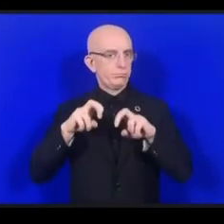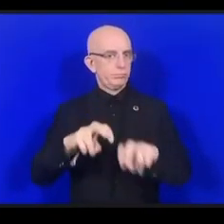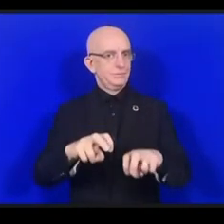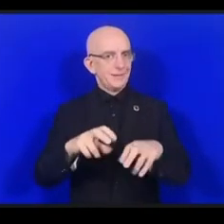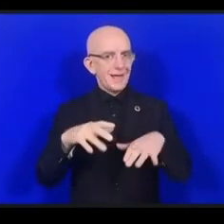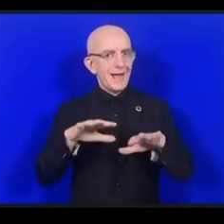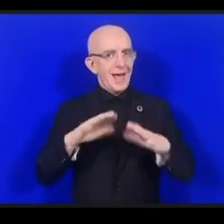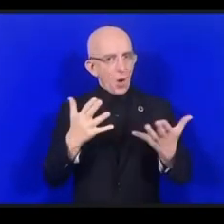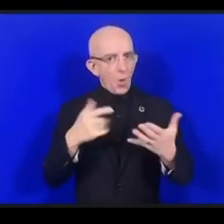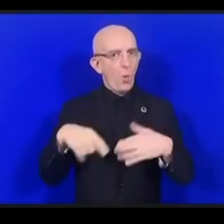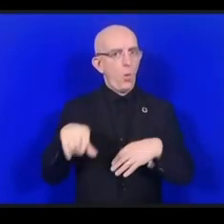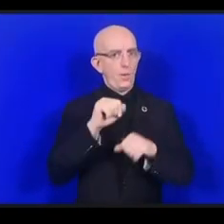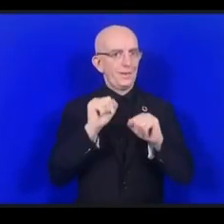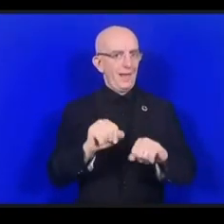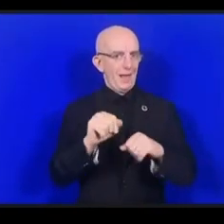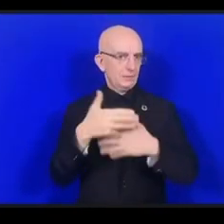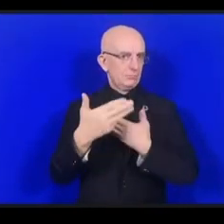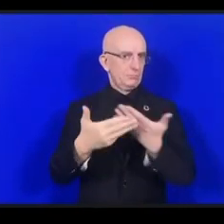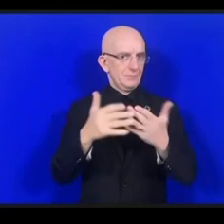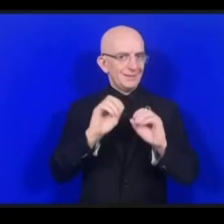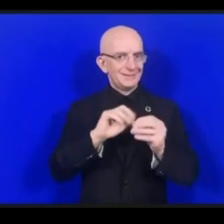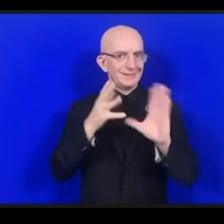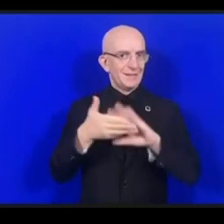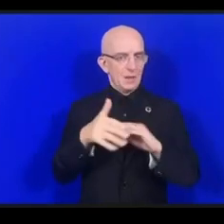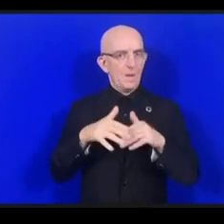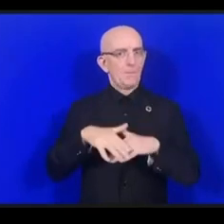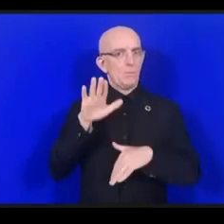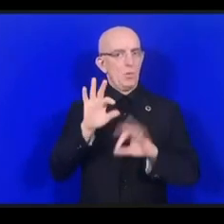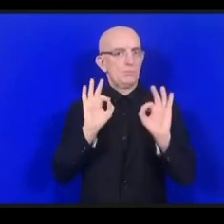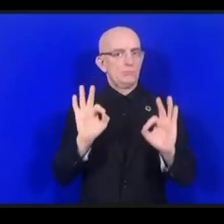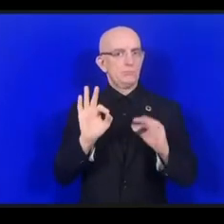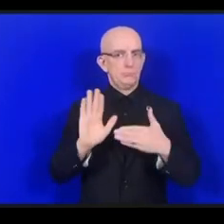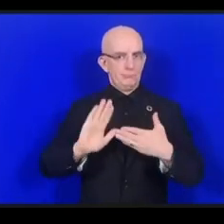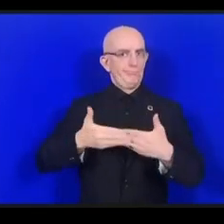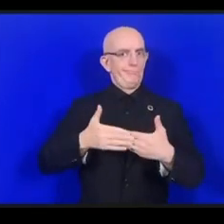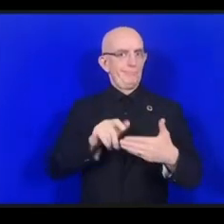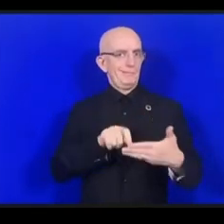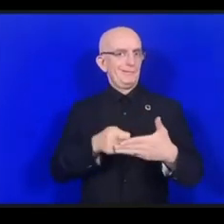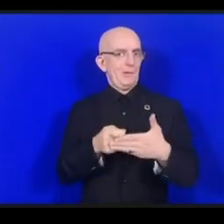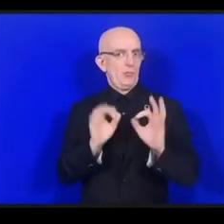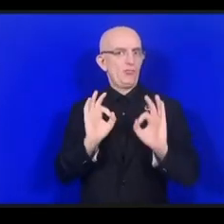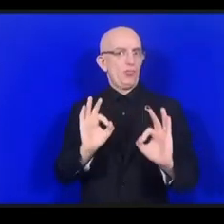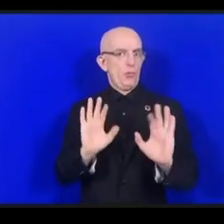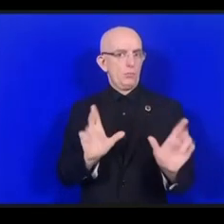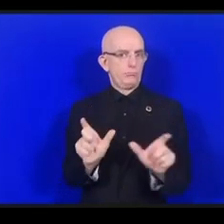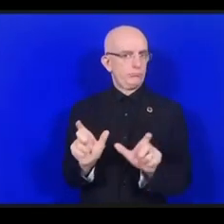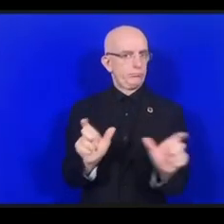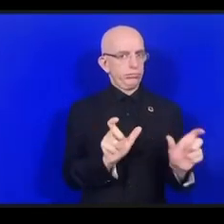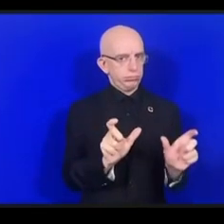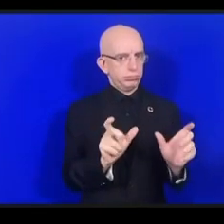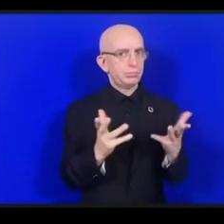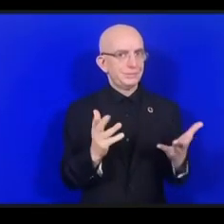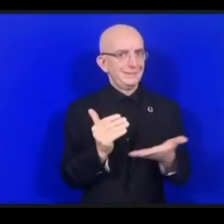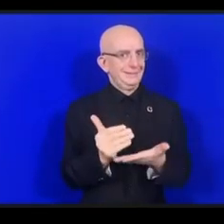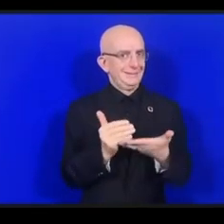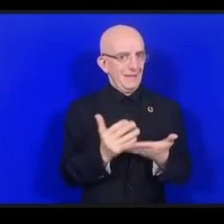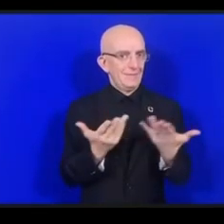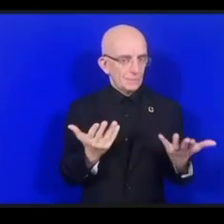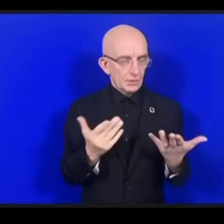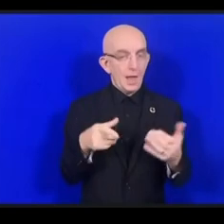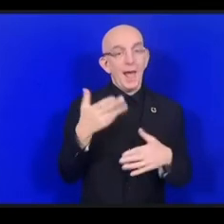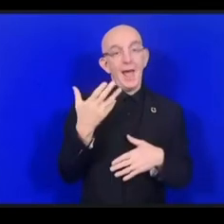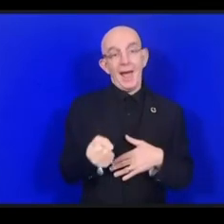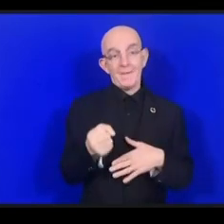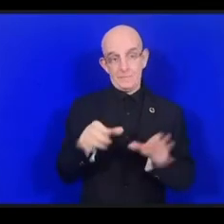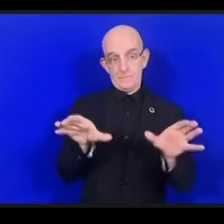objetos tenemos un grupo de trabajo que examina las lagunas en las brechas